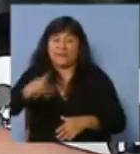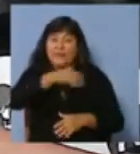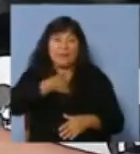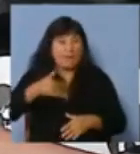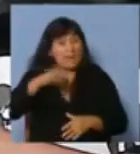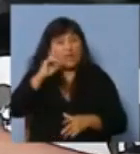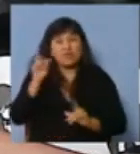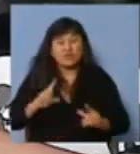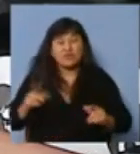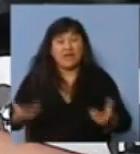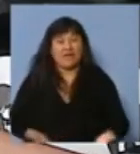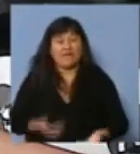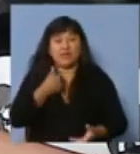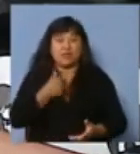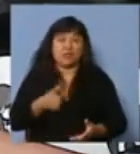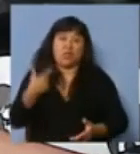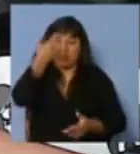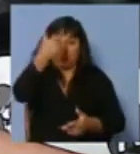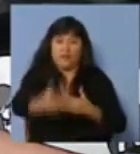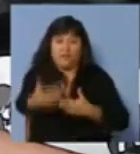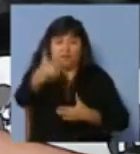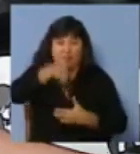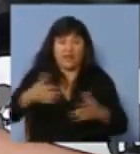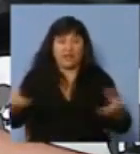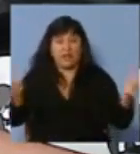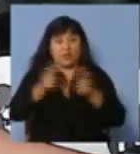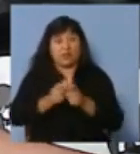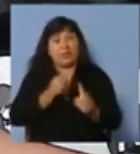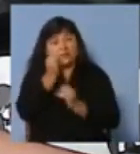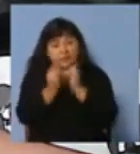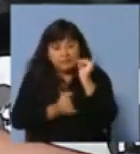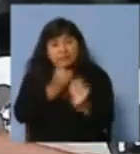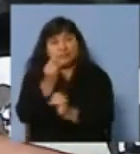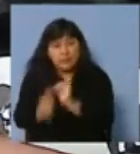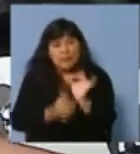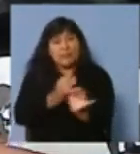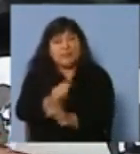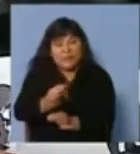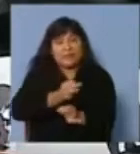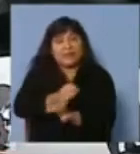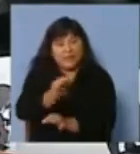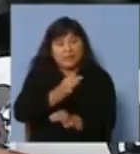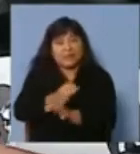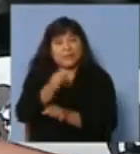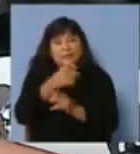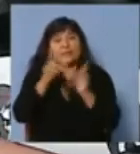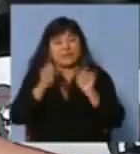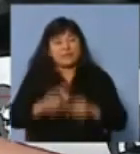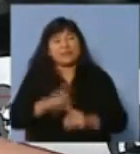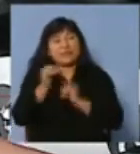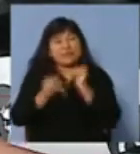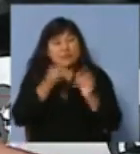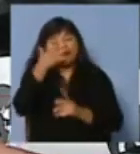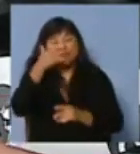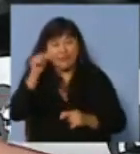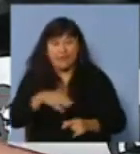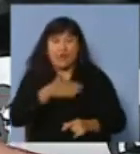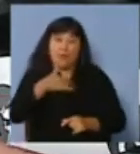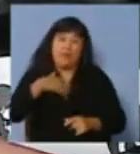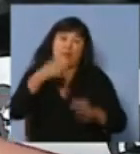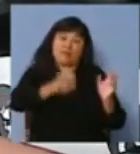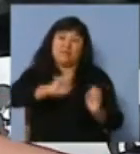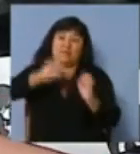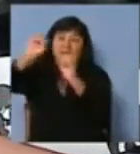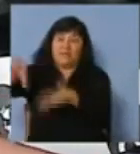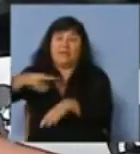le informamos y ya varias madres que han llevado su hijo a la royal y nosotros lo que pedimos este bueno lo que pedimos es